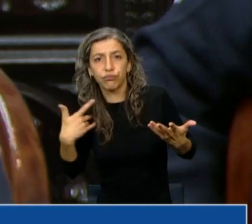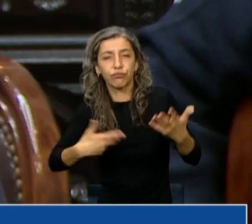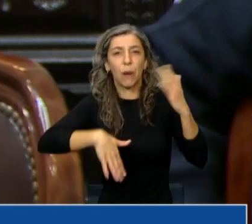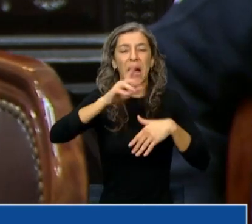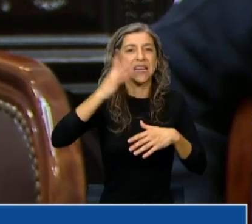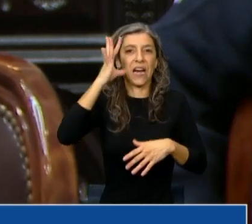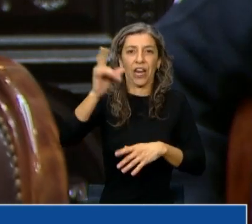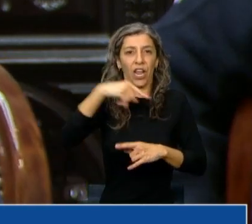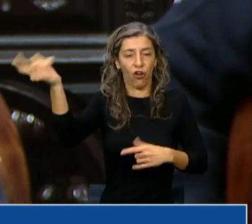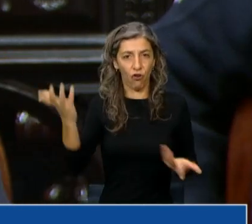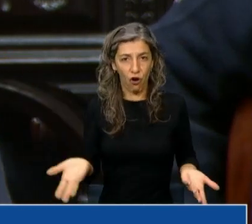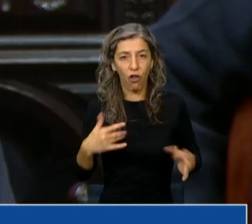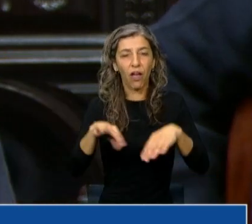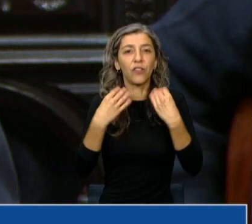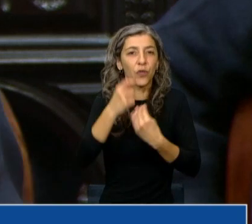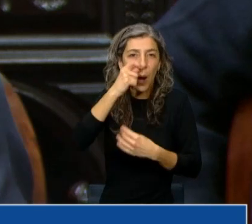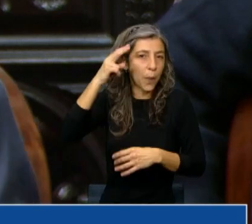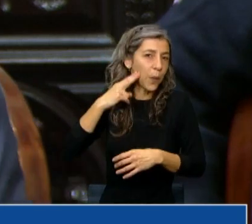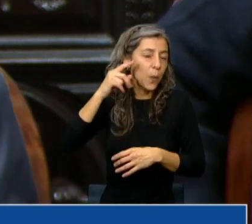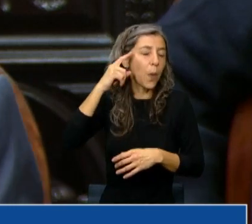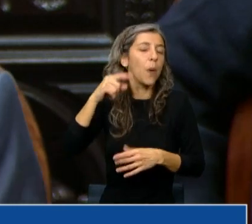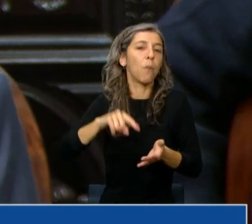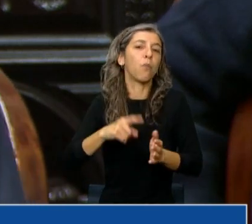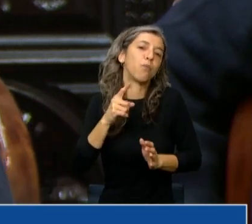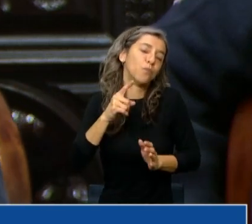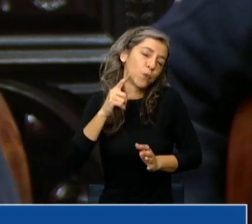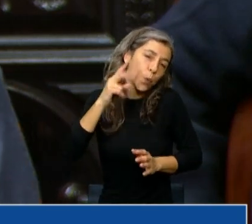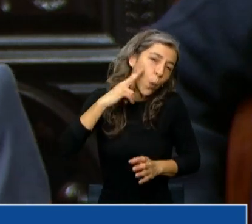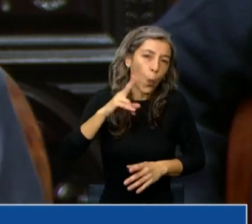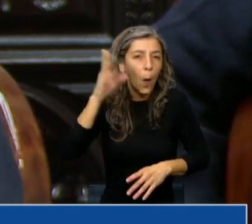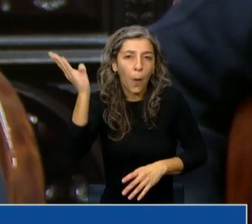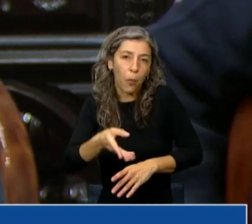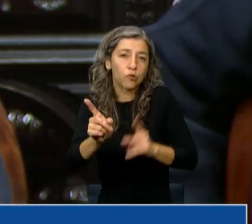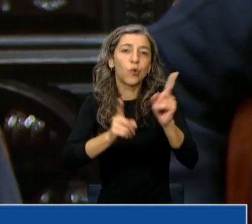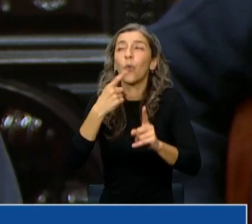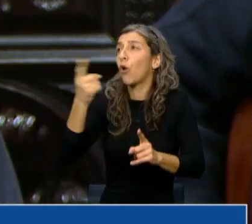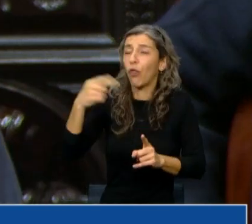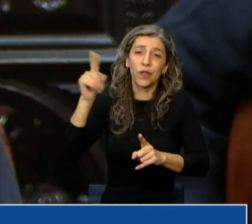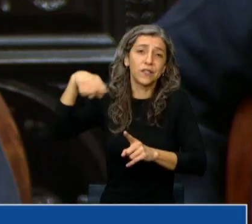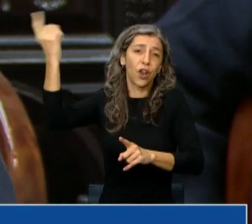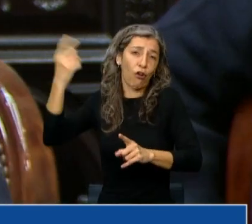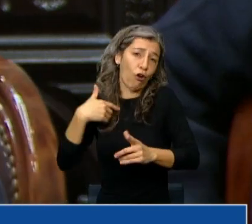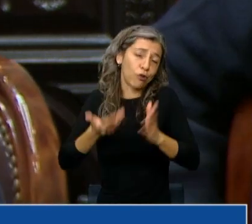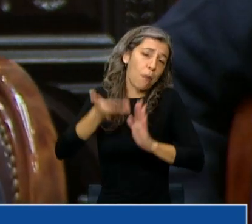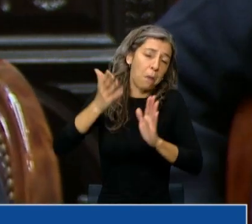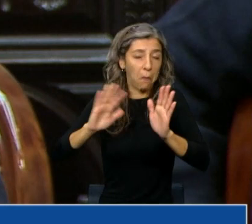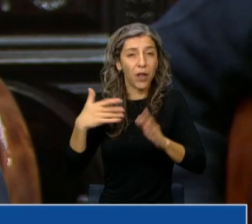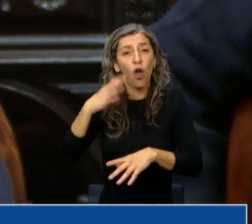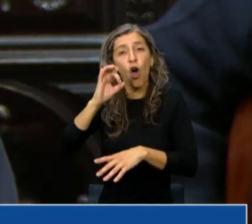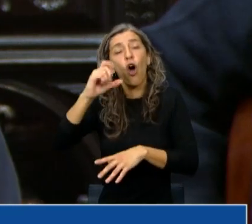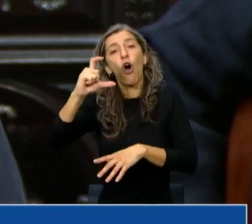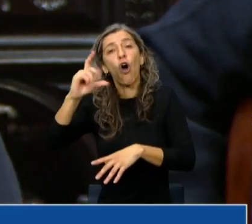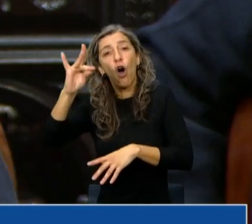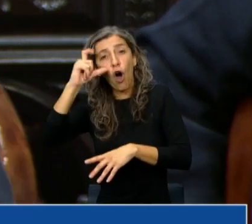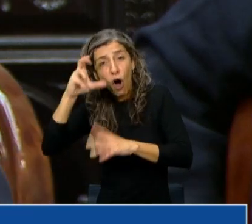Públicos, es 29,1%. Otros dirán que es más alta. La presión fiscal de los países de la OCDE, que son los más industrializados